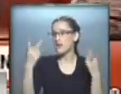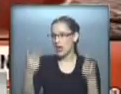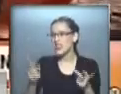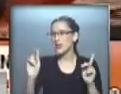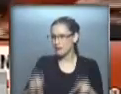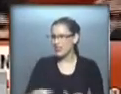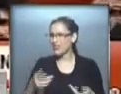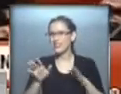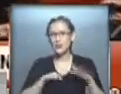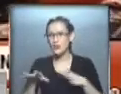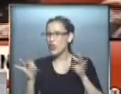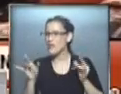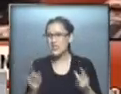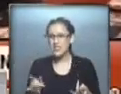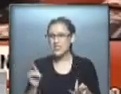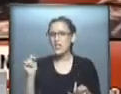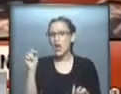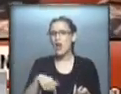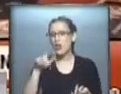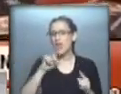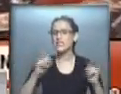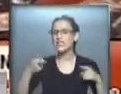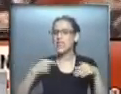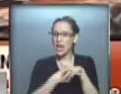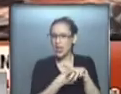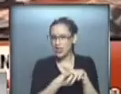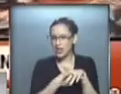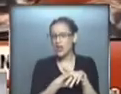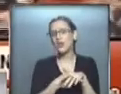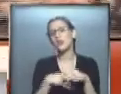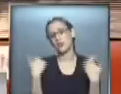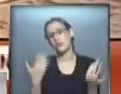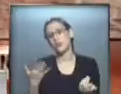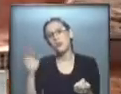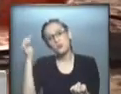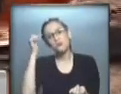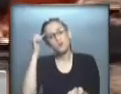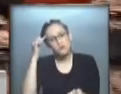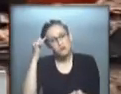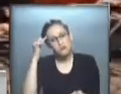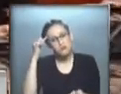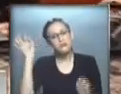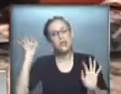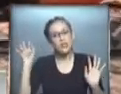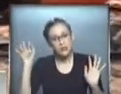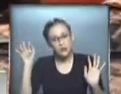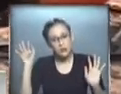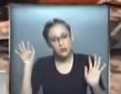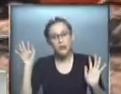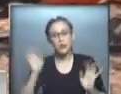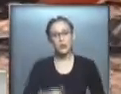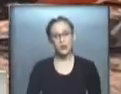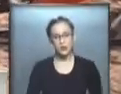cuentan también internado en ese nosocomio así que bueno lo que creo que como se lo he pedido